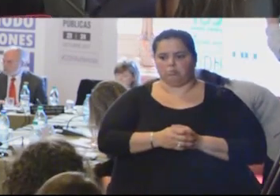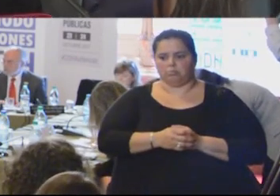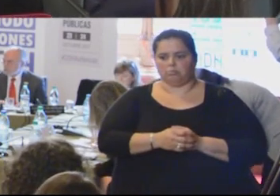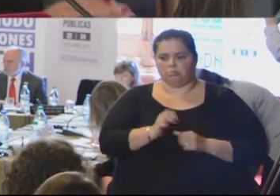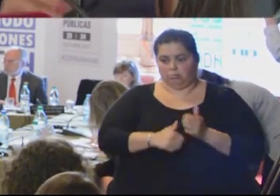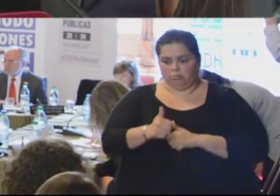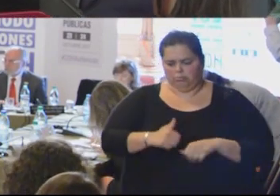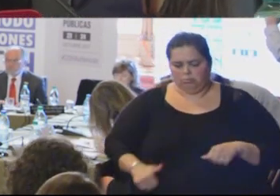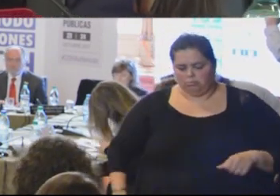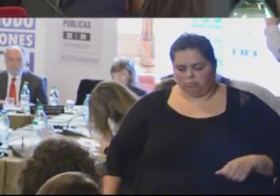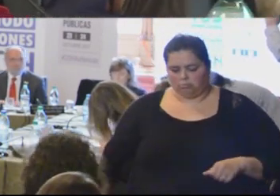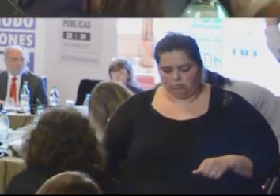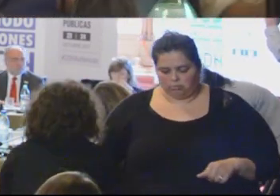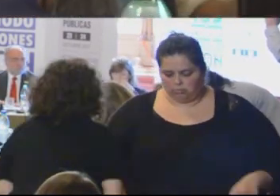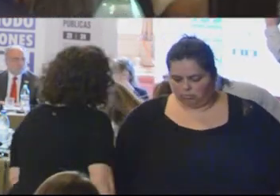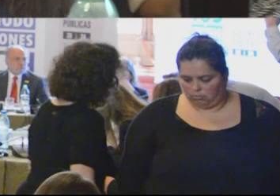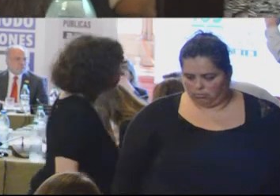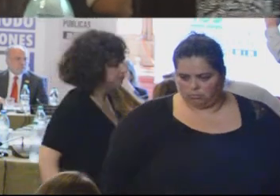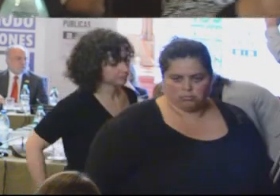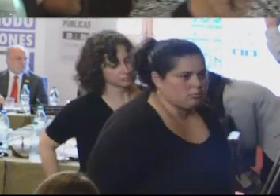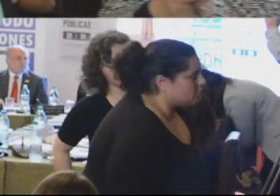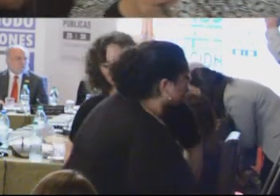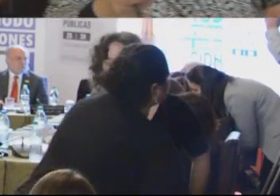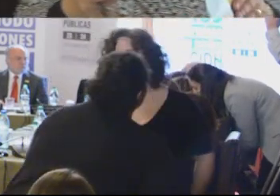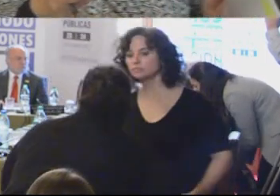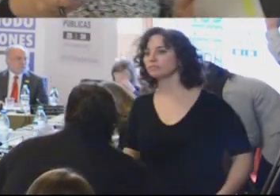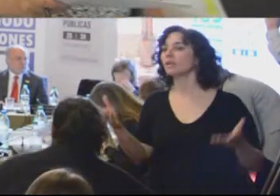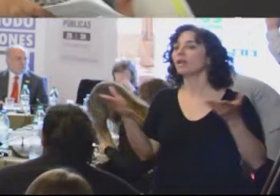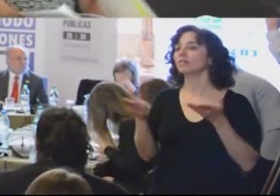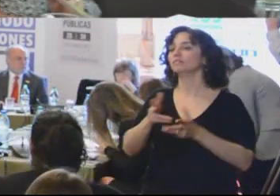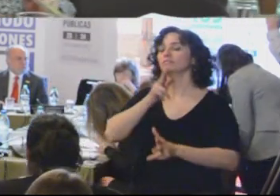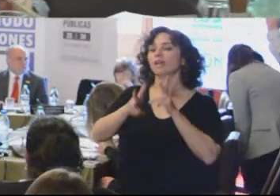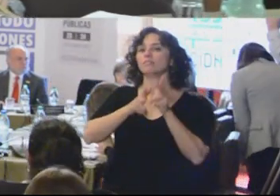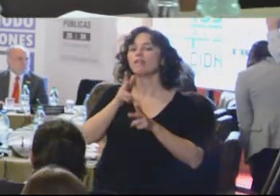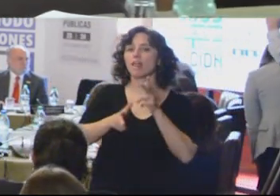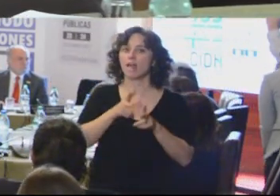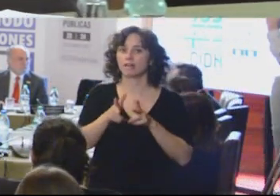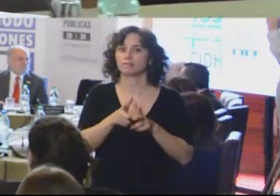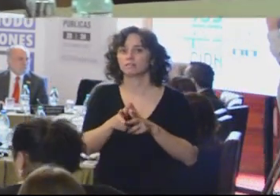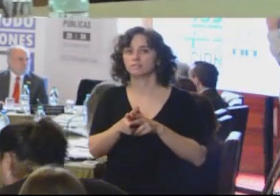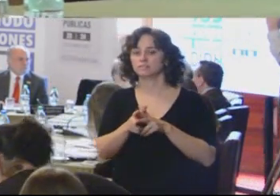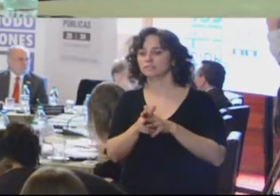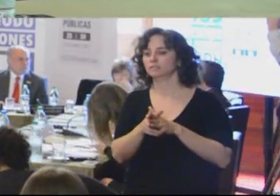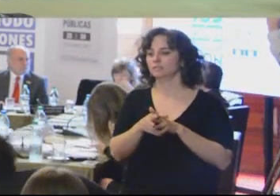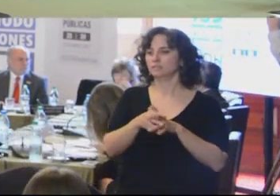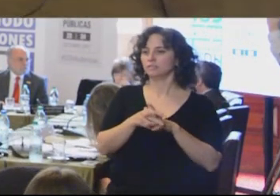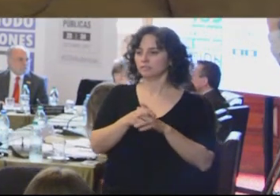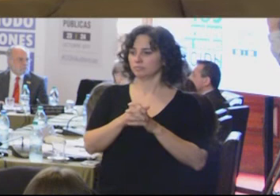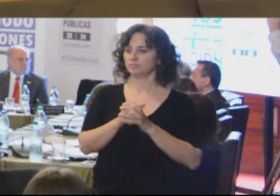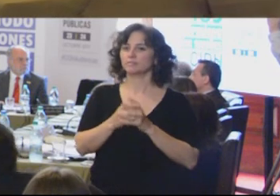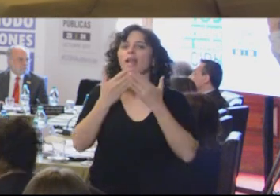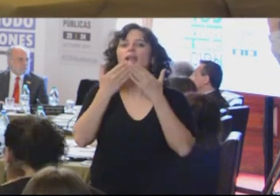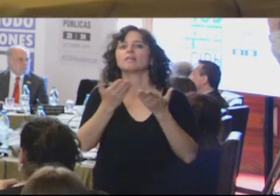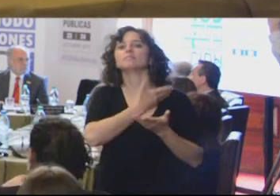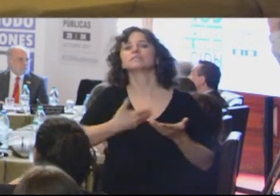muchas gracias inmediatamente le damos la palabra el estado de gracia será